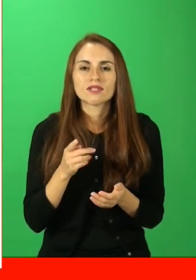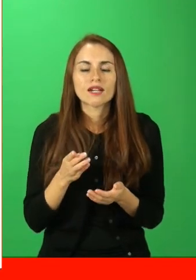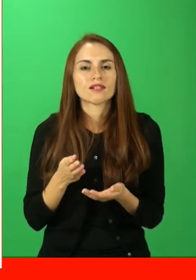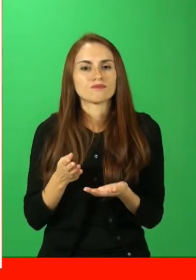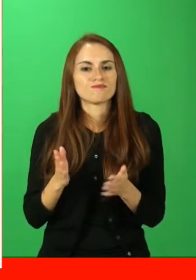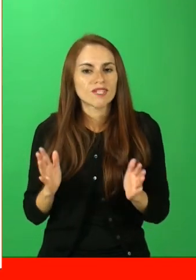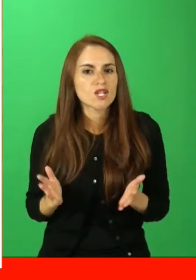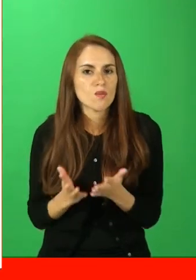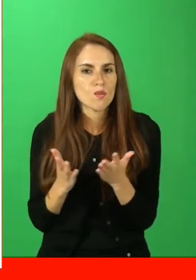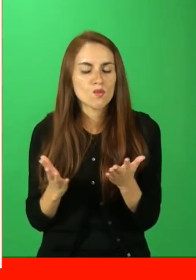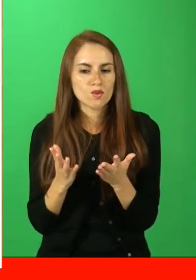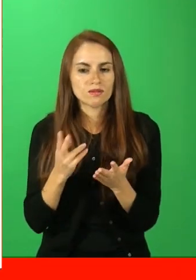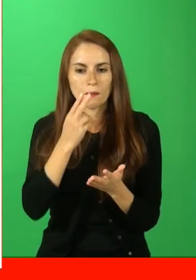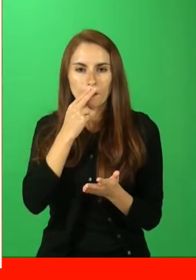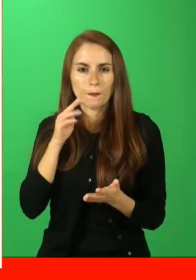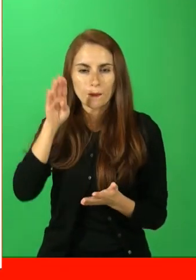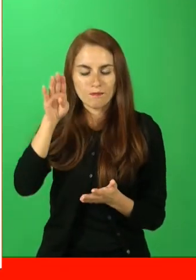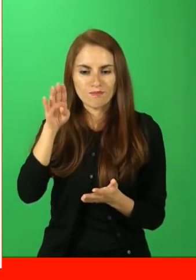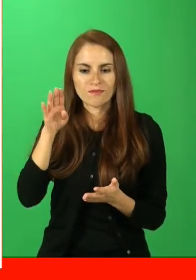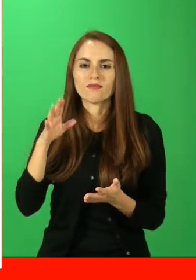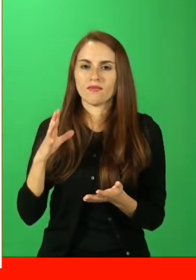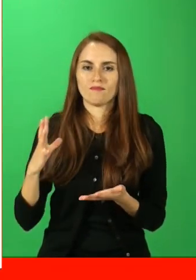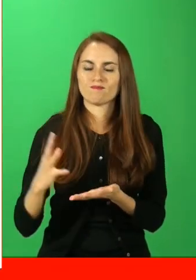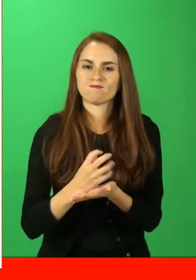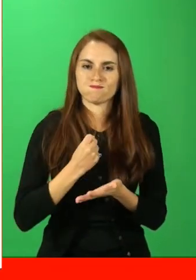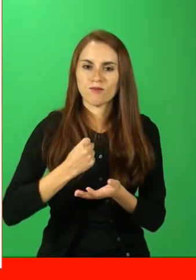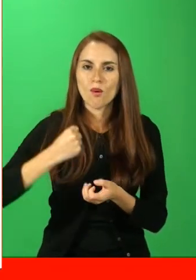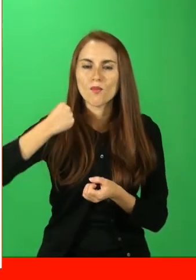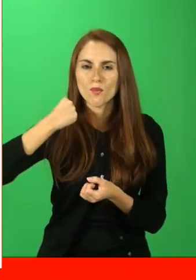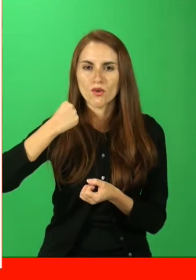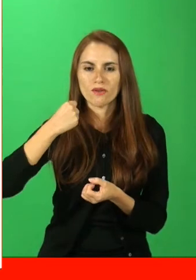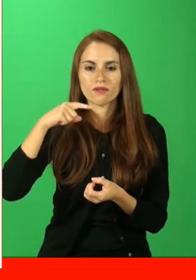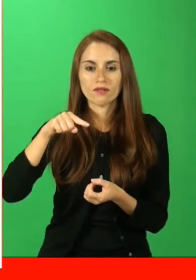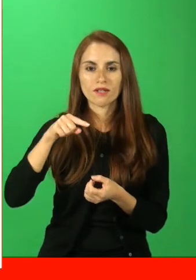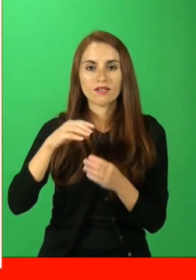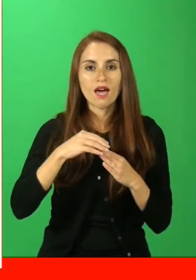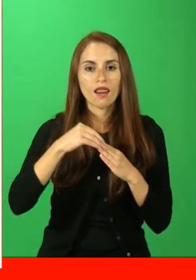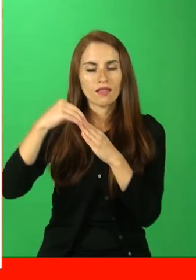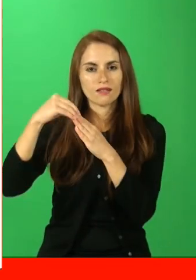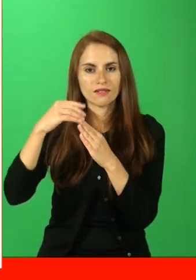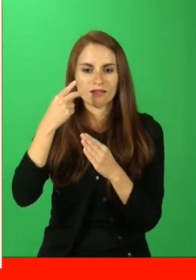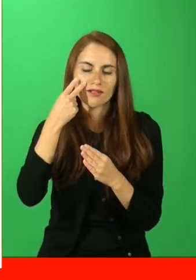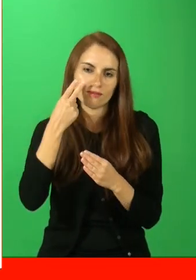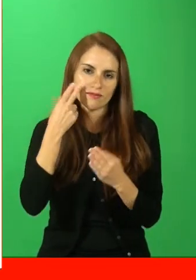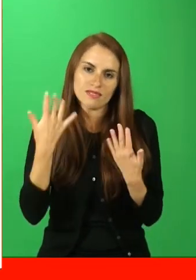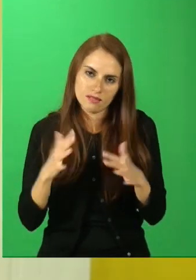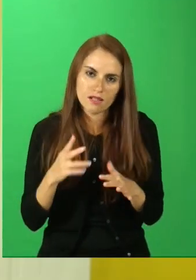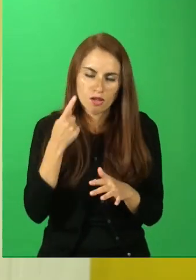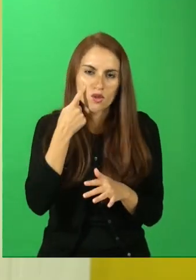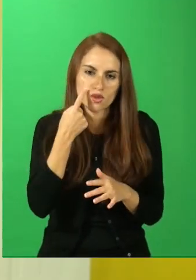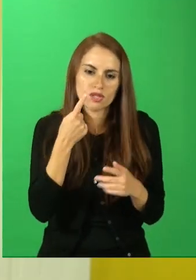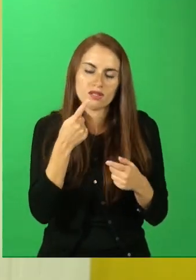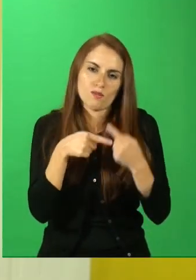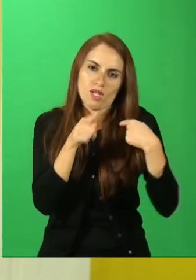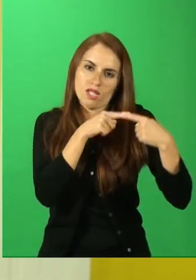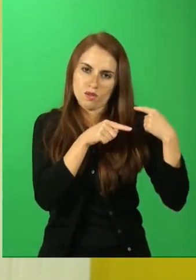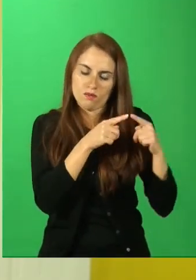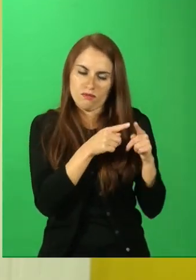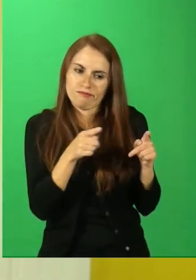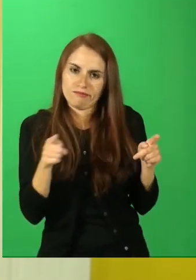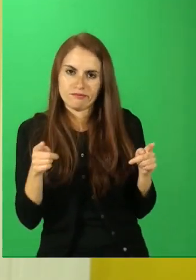Hitler a que tome el poder definitivamente y a convertirse en el líder que nosotros hemos visto y conocemos lamentablemente